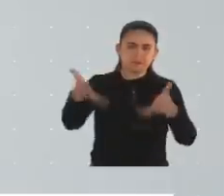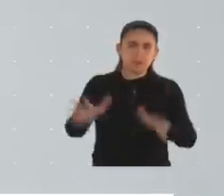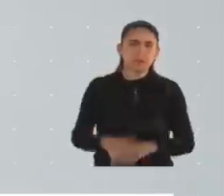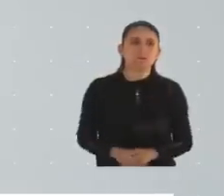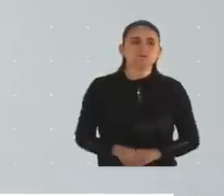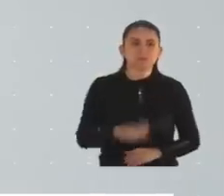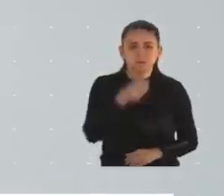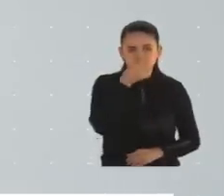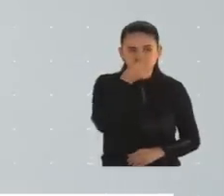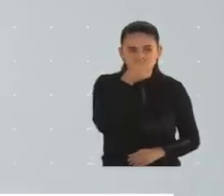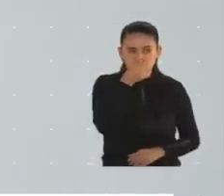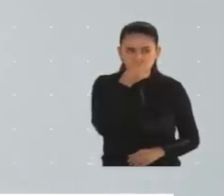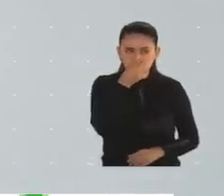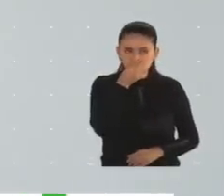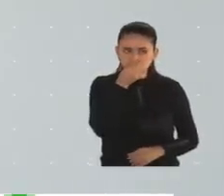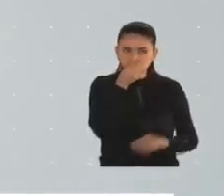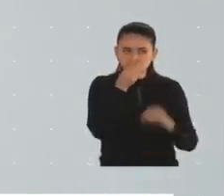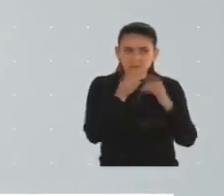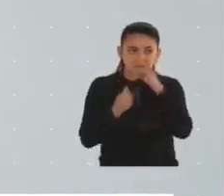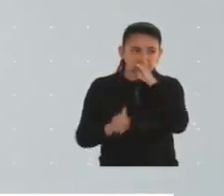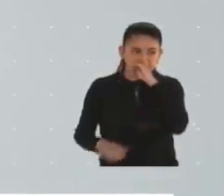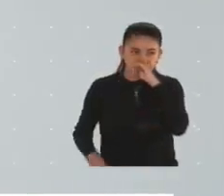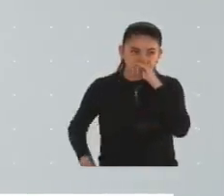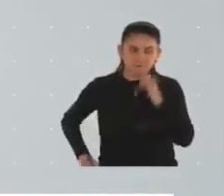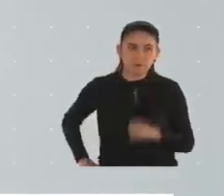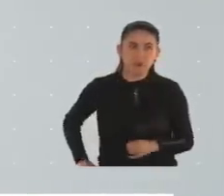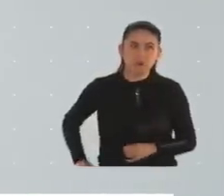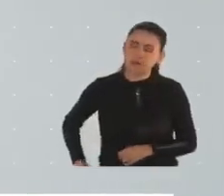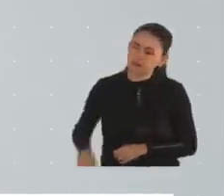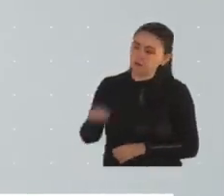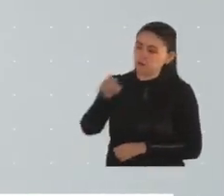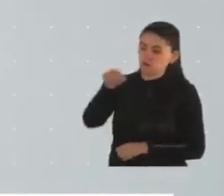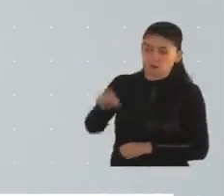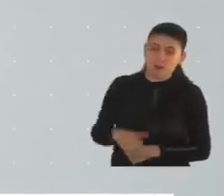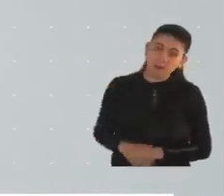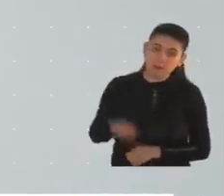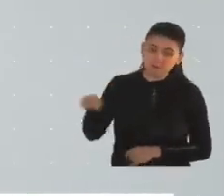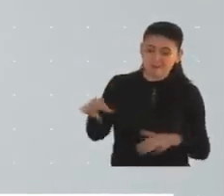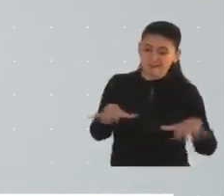Y un rol trascendental que usted tuvo, señora Margarita Lisset Chacón,